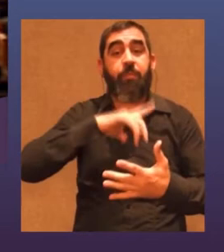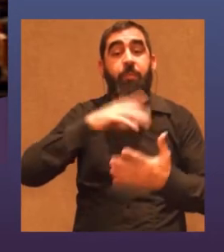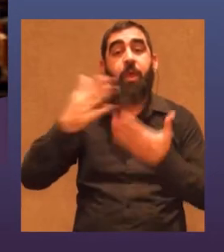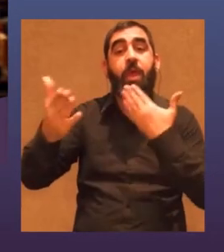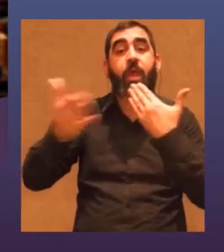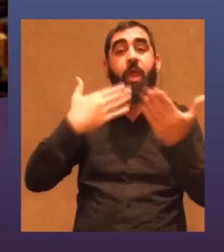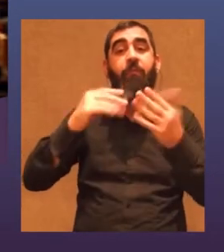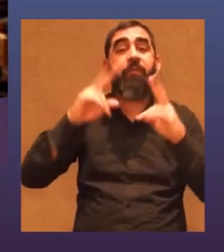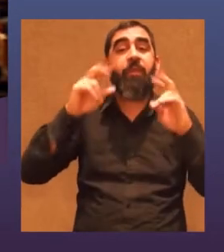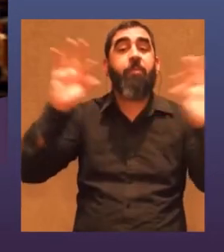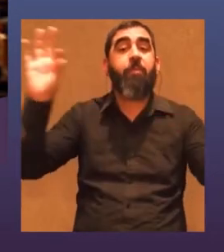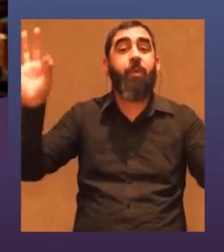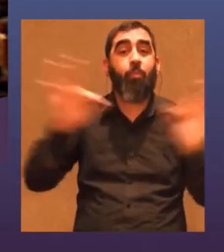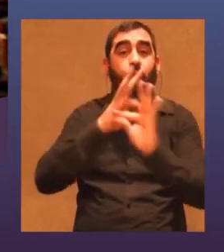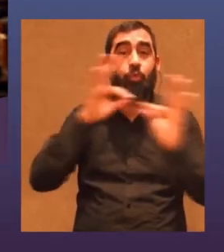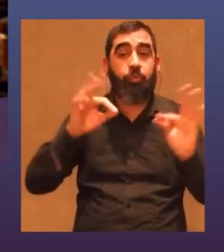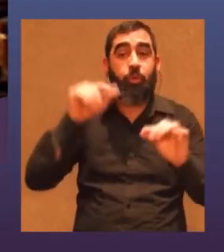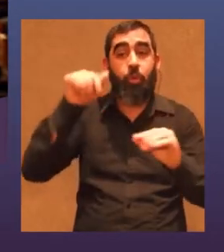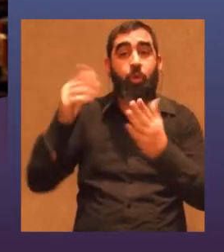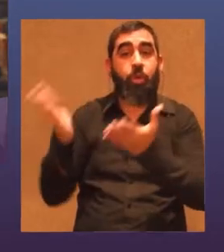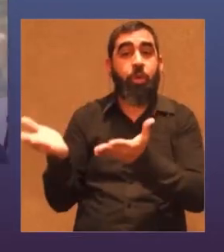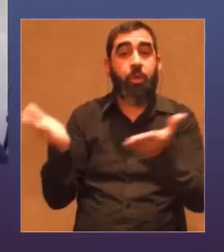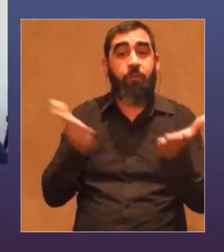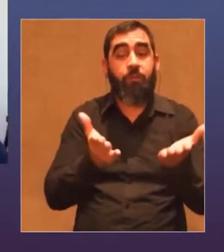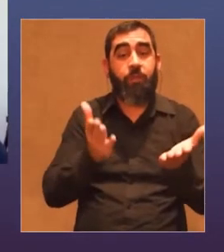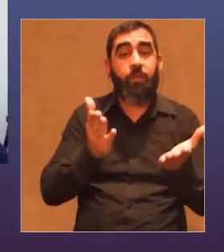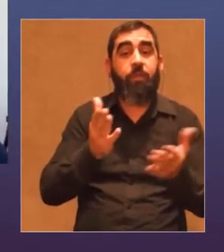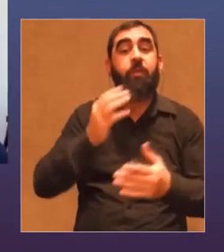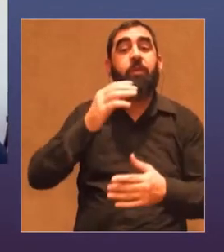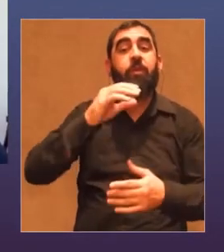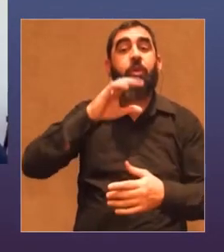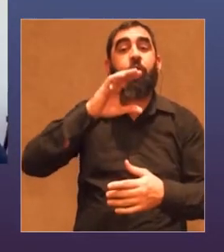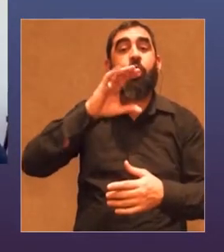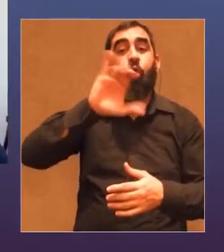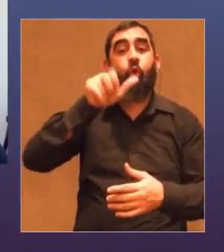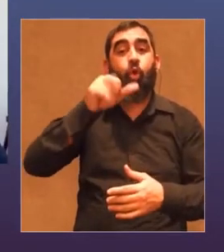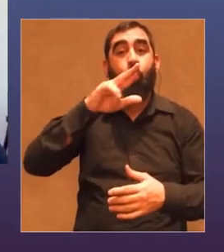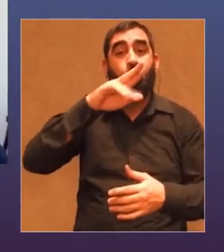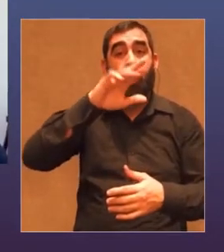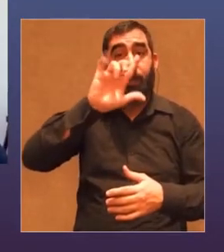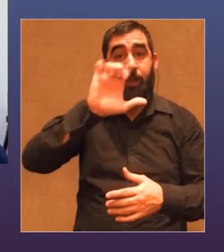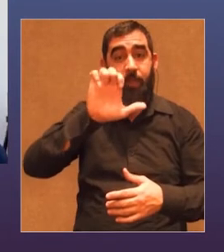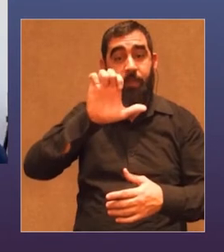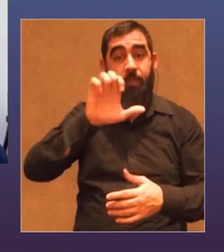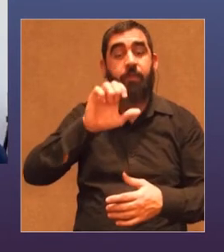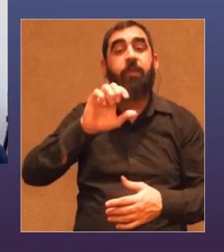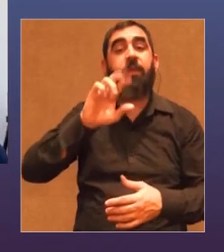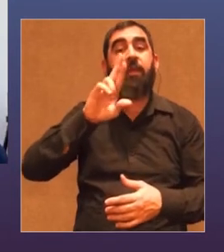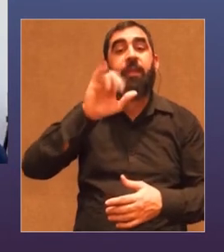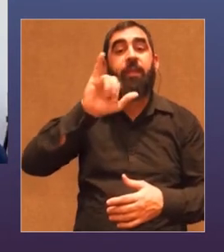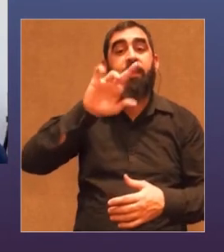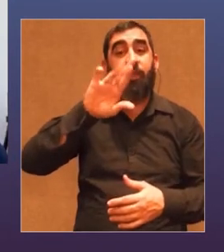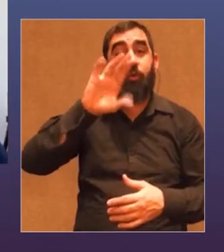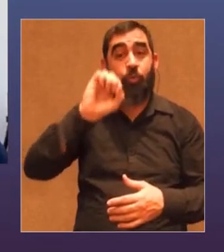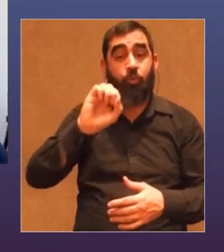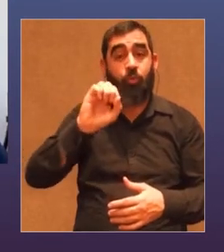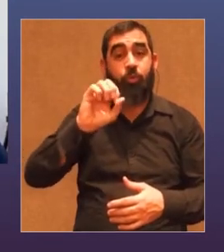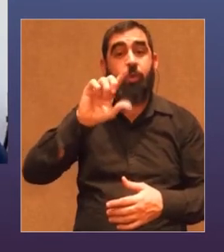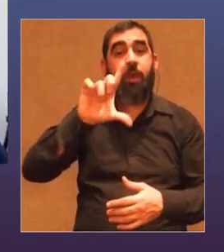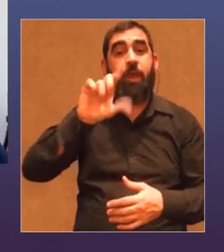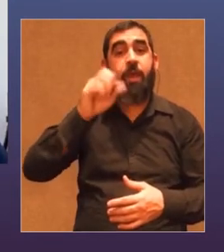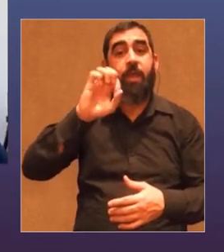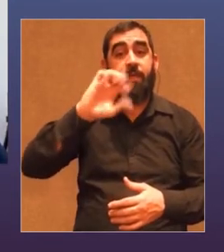conversar sobre música. Hoy nos acompañan Martín Jorge, Claudia Rieiro, Daniel